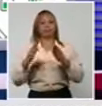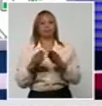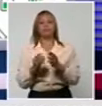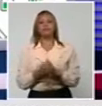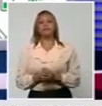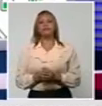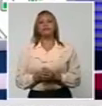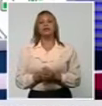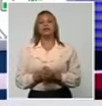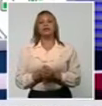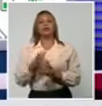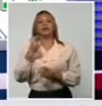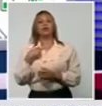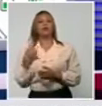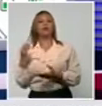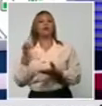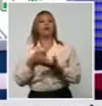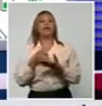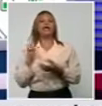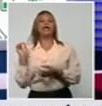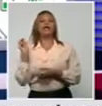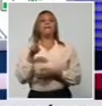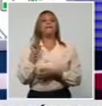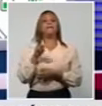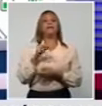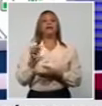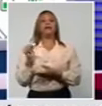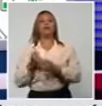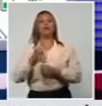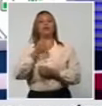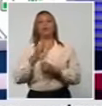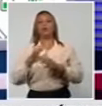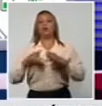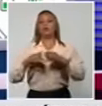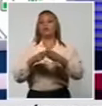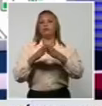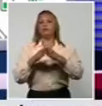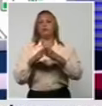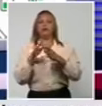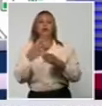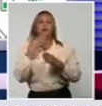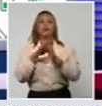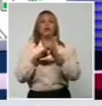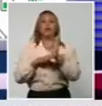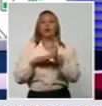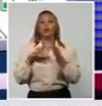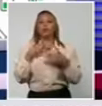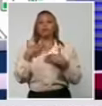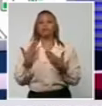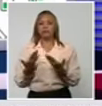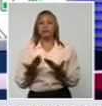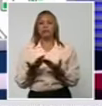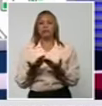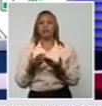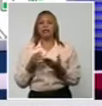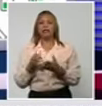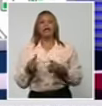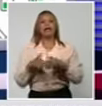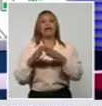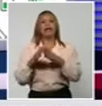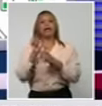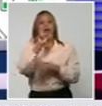que arriban al país, estoy pensando en los envíos, en las cargas no acompañadas. ¿Cuál es el protocolo que se sigue con, digamos, en las agencias transitarias, en